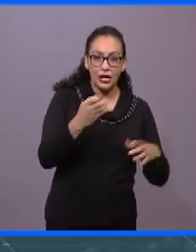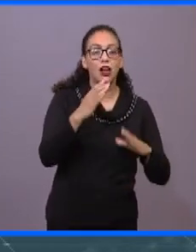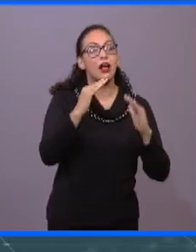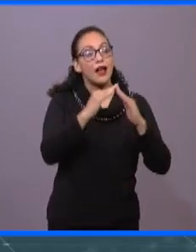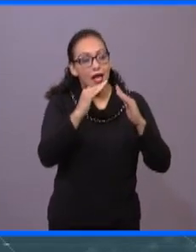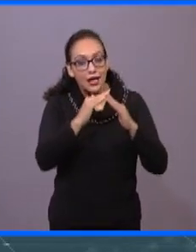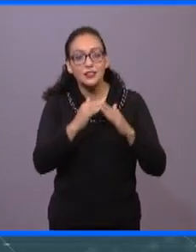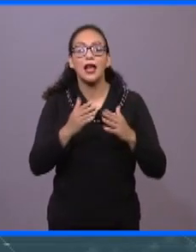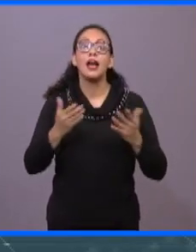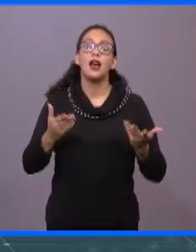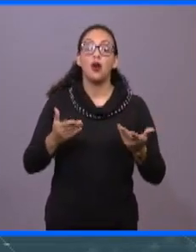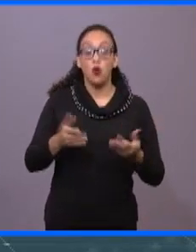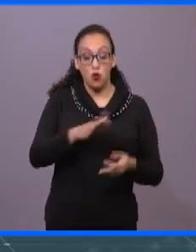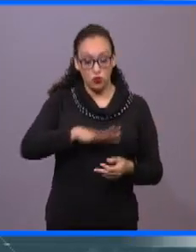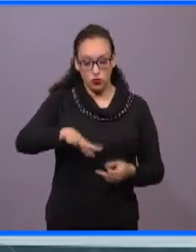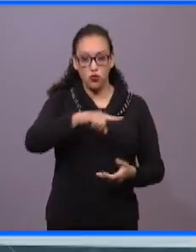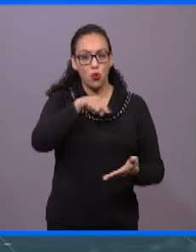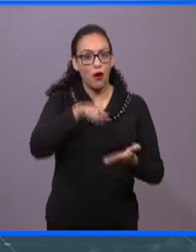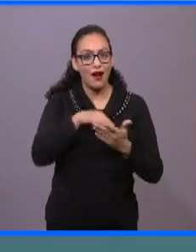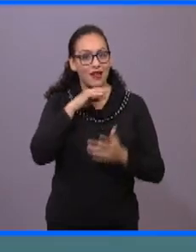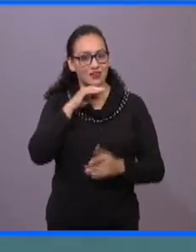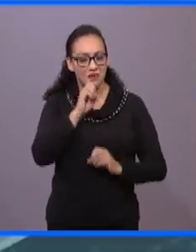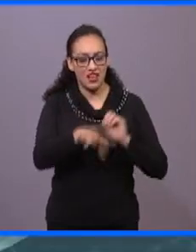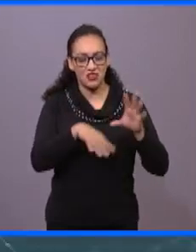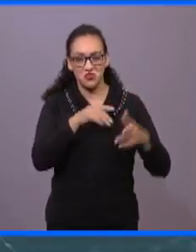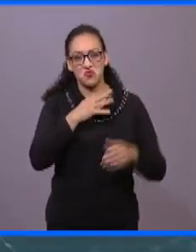que no los mantengan en buenas condiciones.